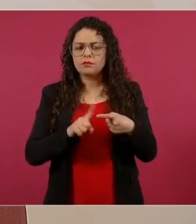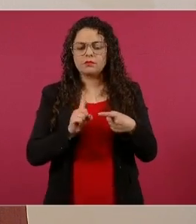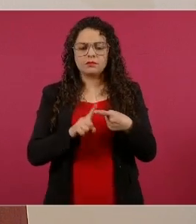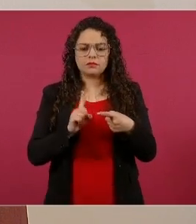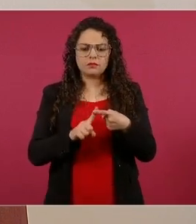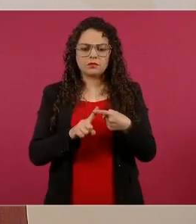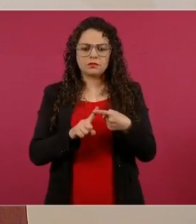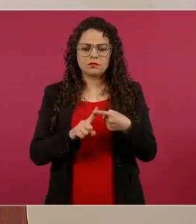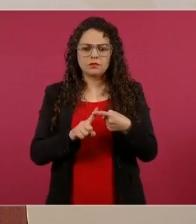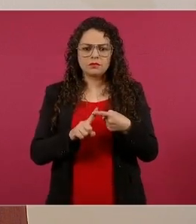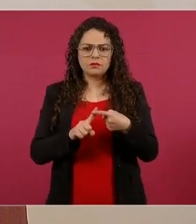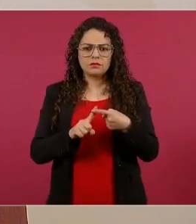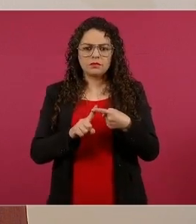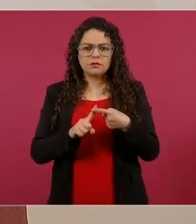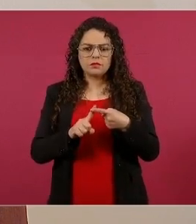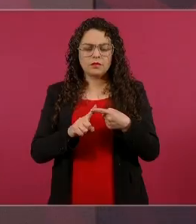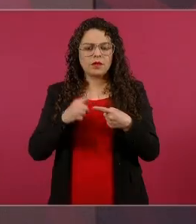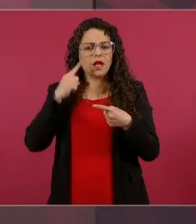Unidos